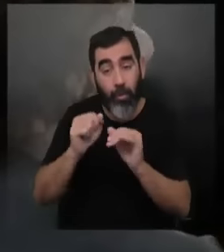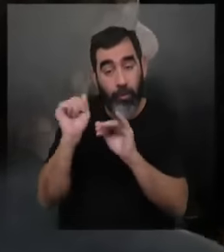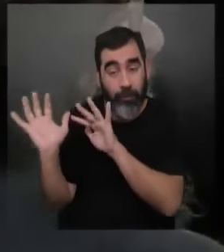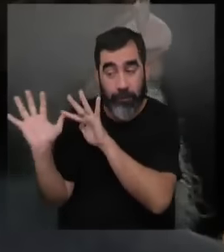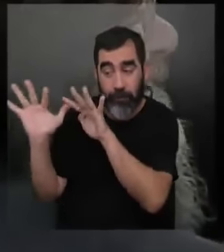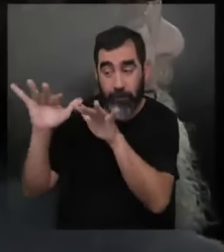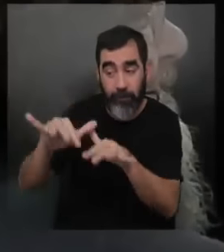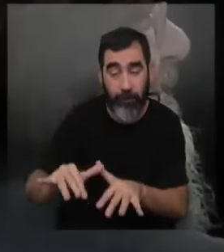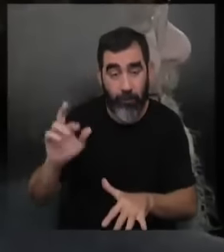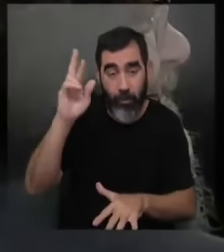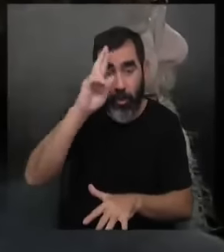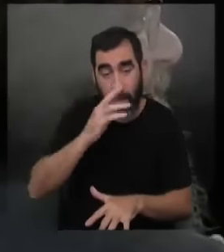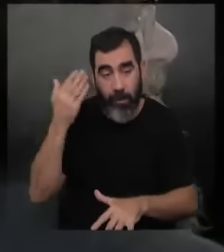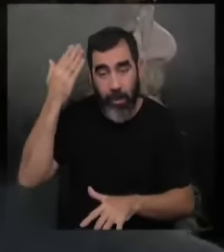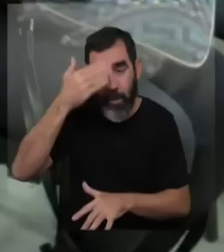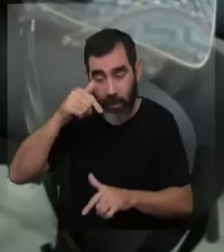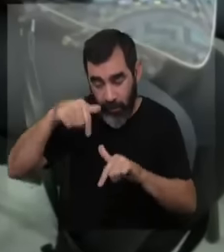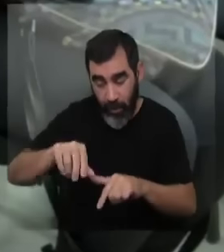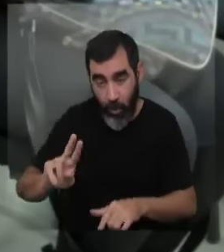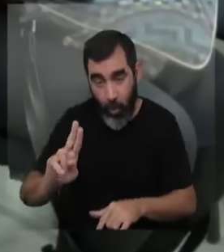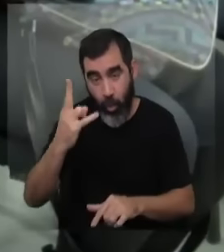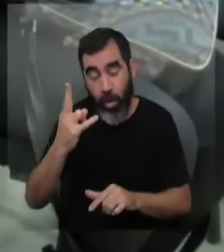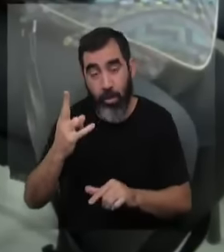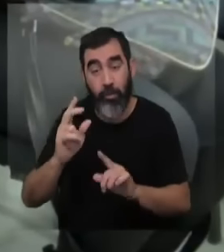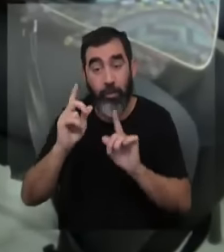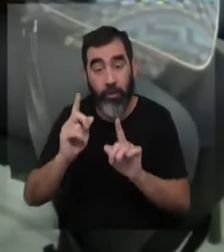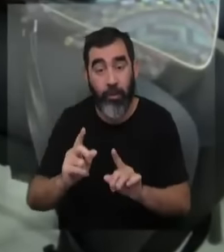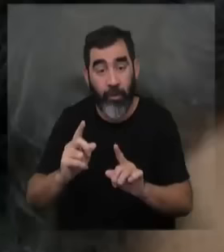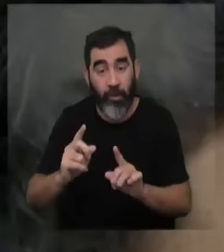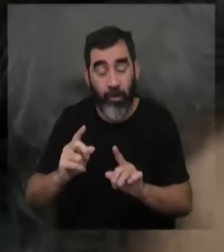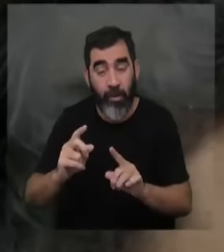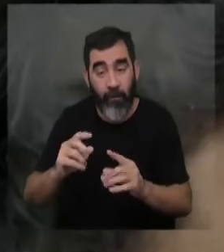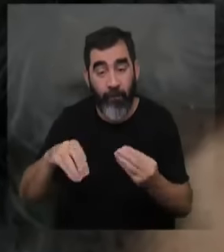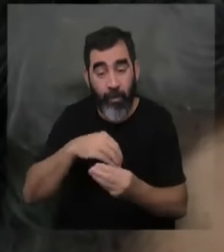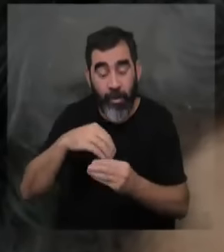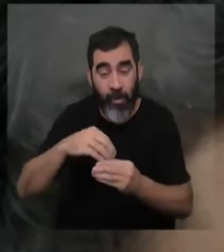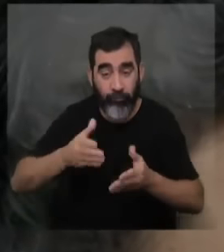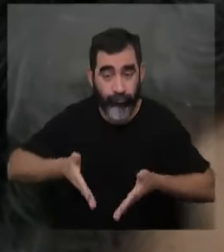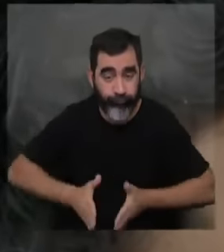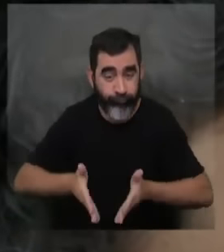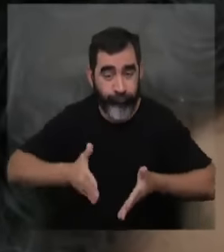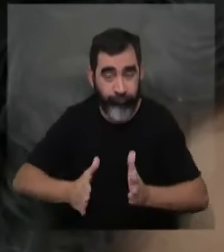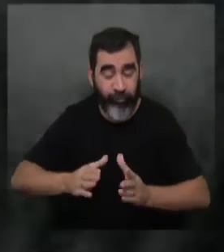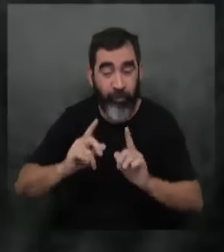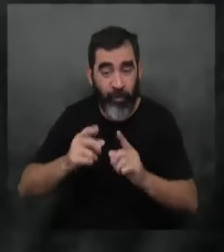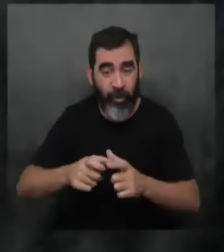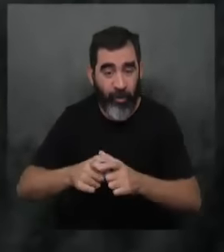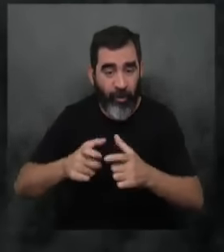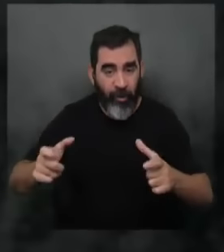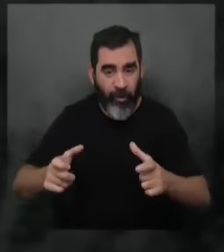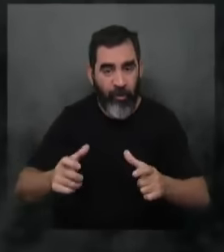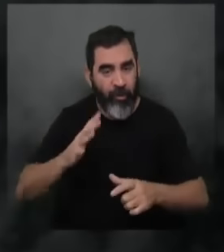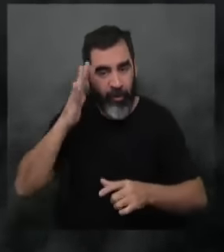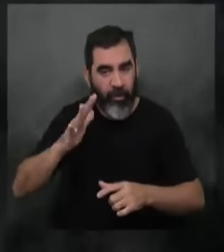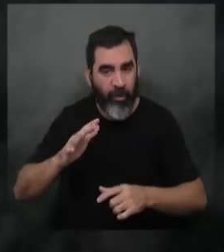afro los que estamos y y en la medida que la familia afro se reproduce mucho más que las demás familias estimamos un